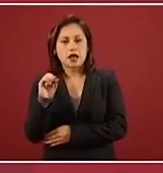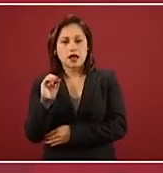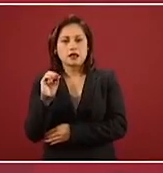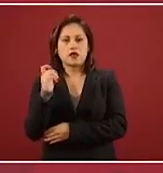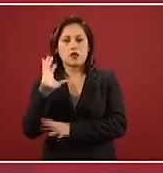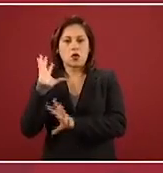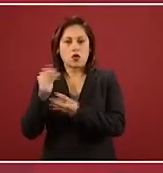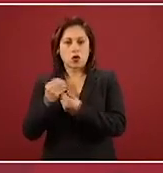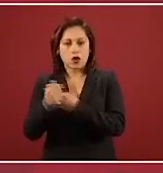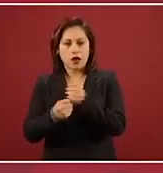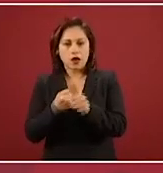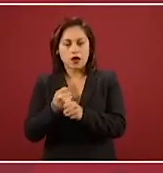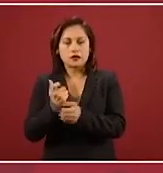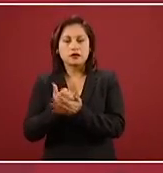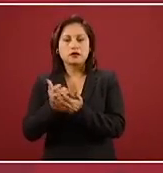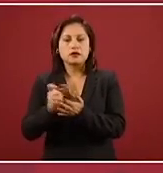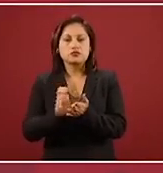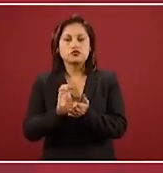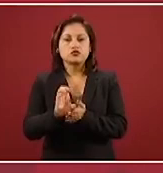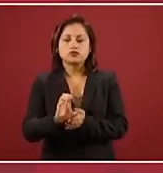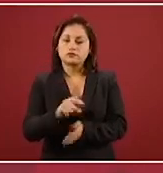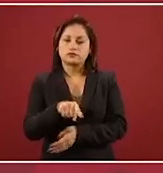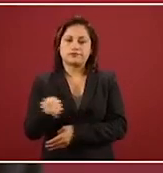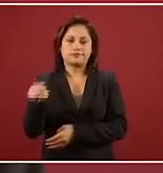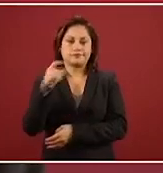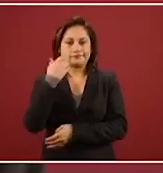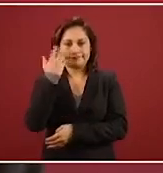muy claro que sucede, que